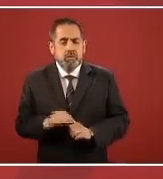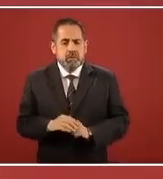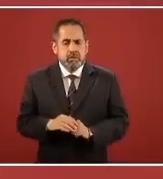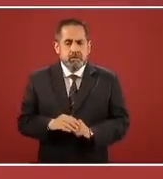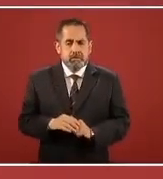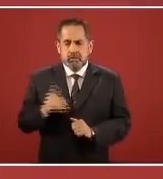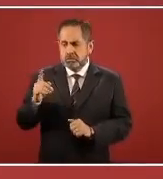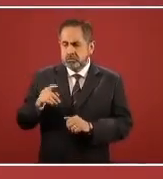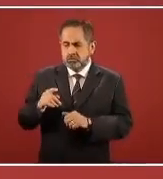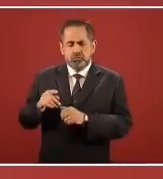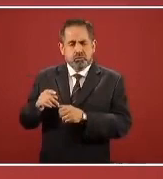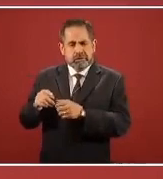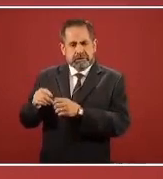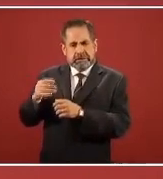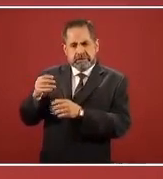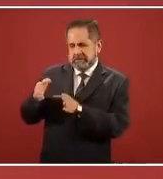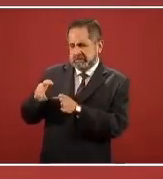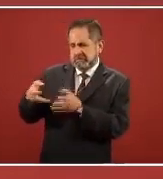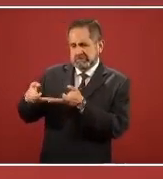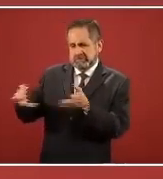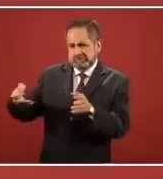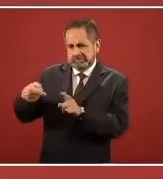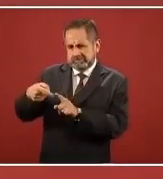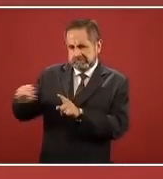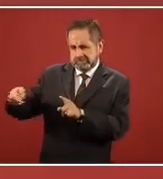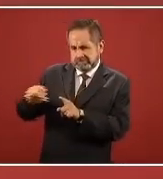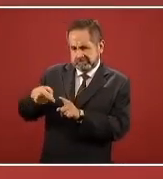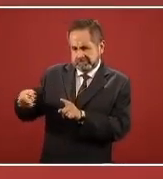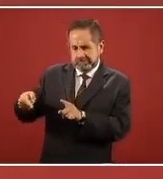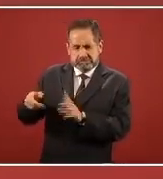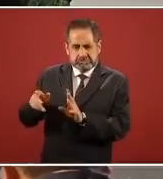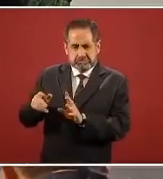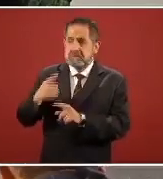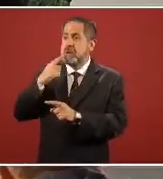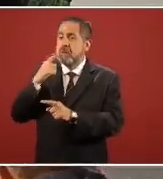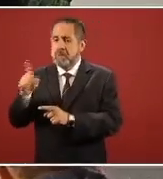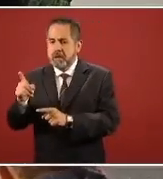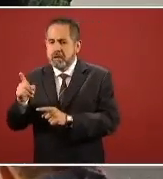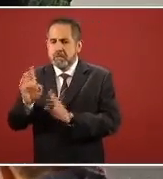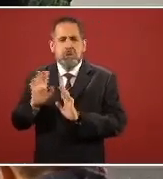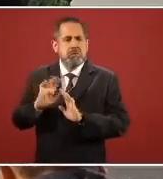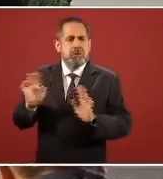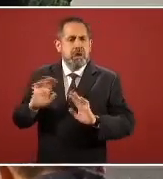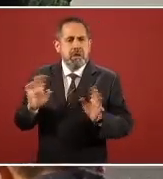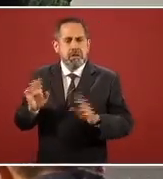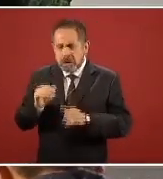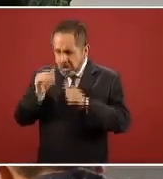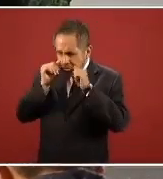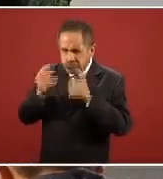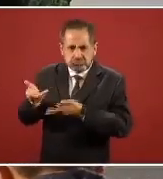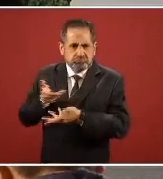en un tramo y ya se está atendiendo